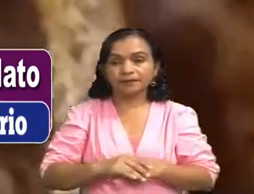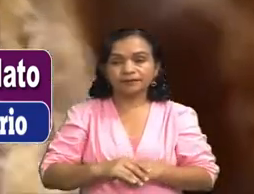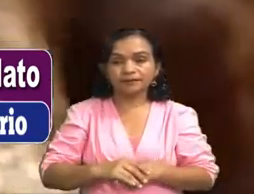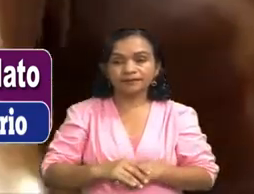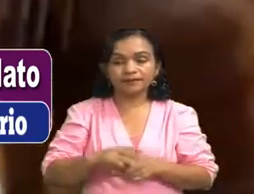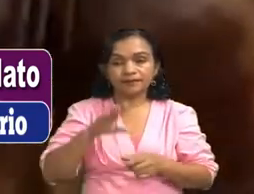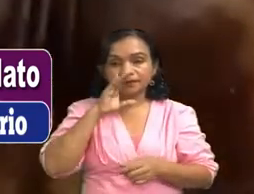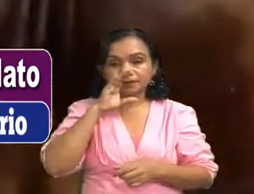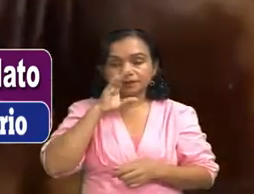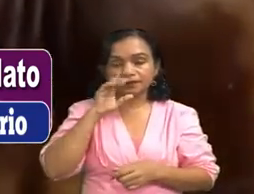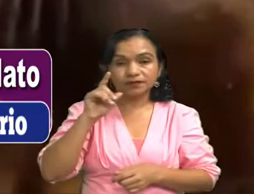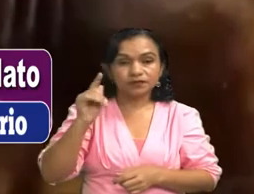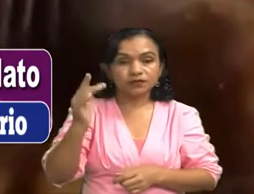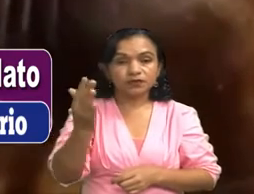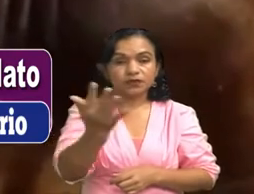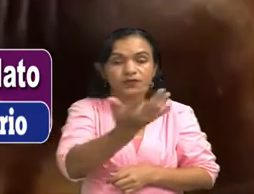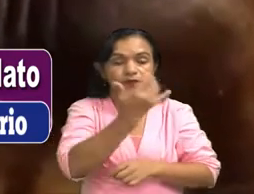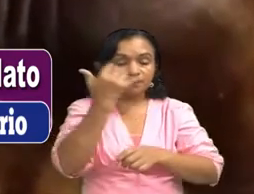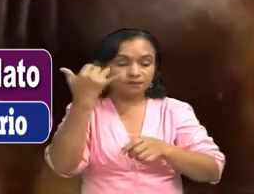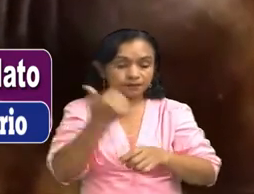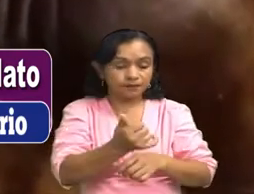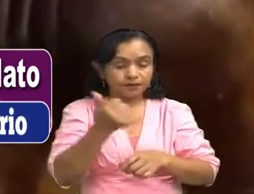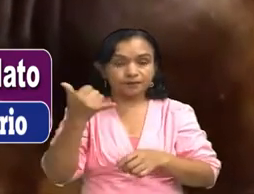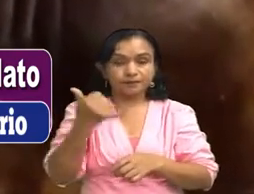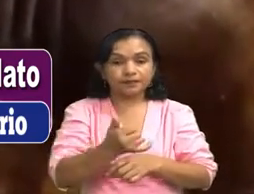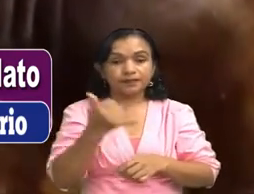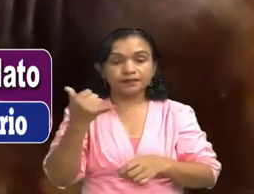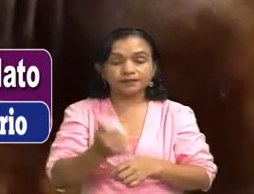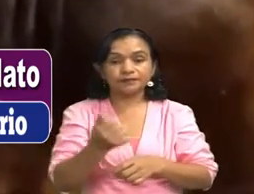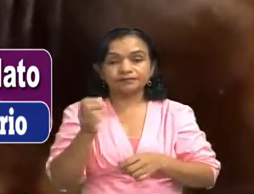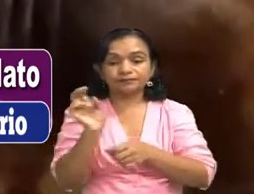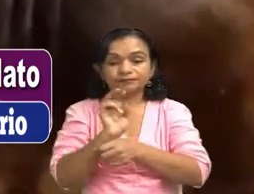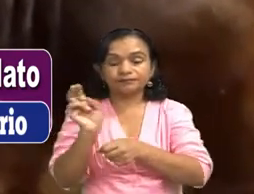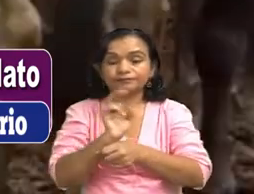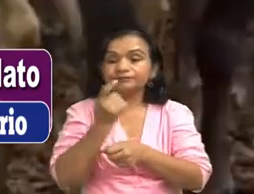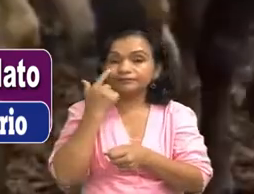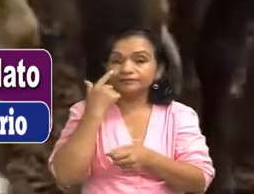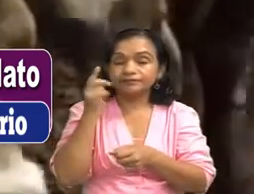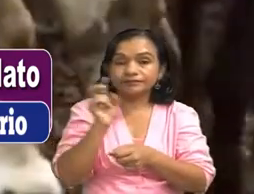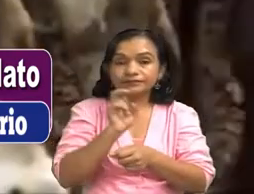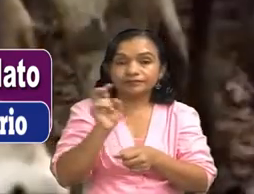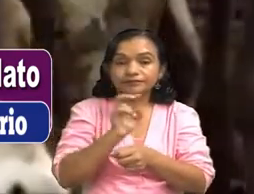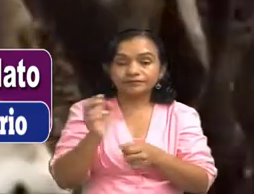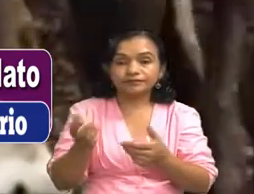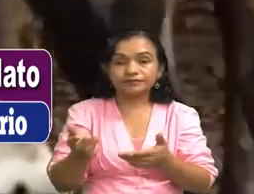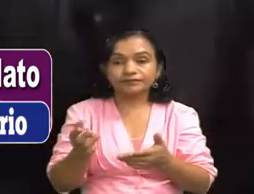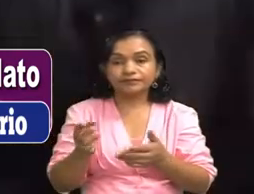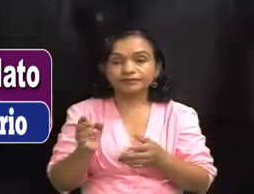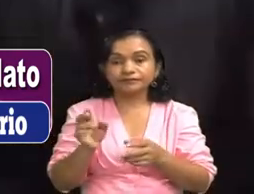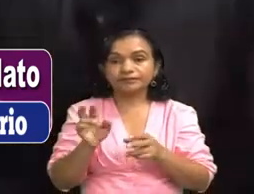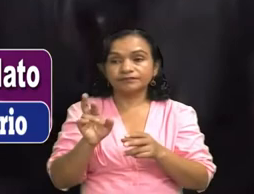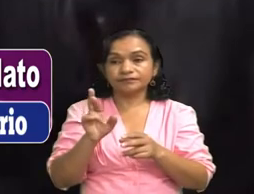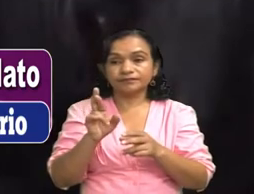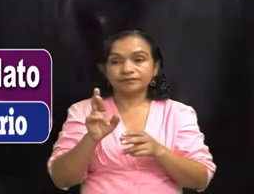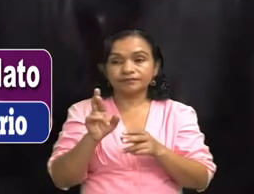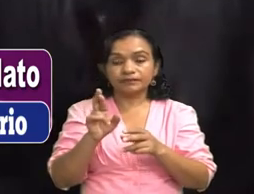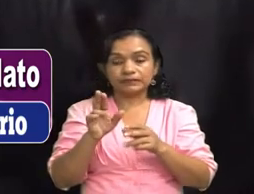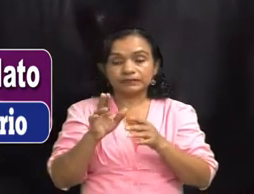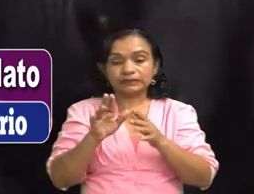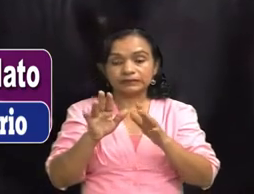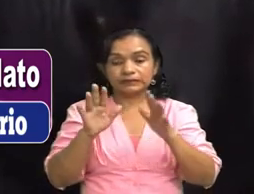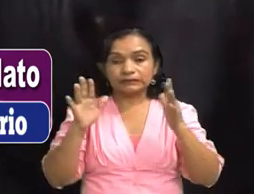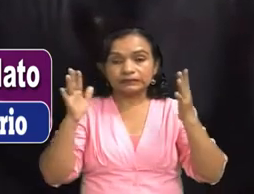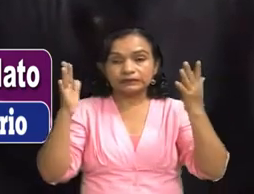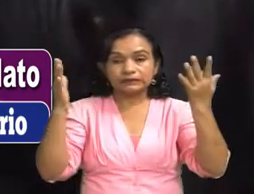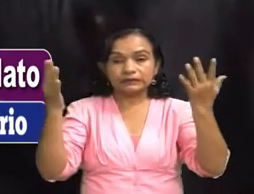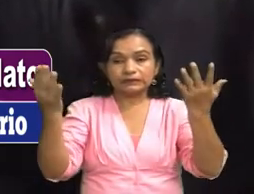los chanchos, todos los tenemos que dejar. Y bajo un sistema de vigilancia que estamos constantes, ponemos redes para capturar los vampiros que